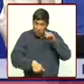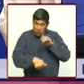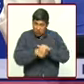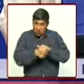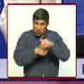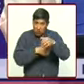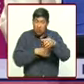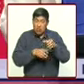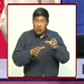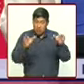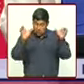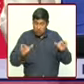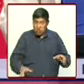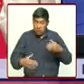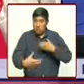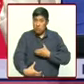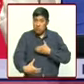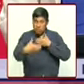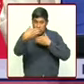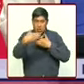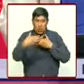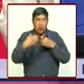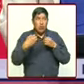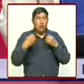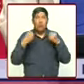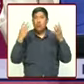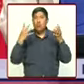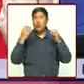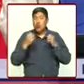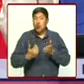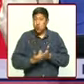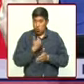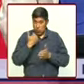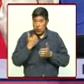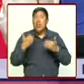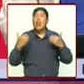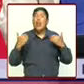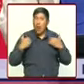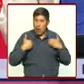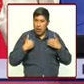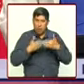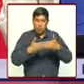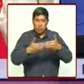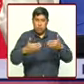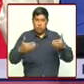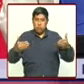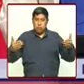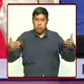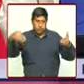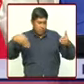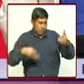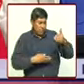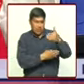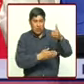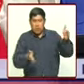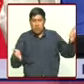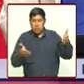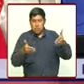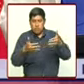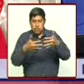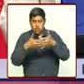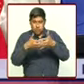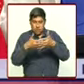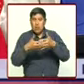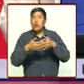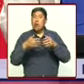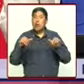refugio? La gran mayoría de edificios nuevos tienen los cuartos antibombas en cada piso, en cada departamento. Sin embargo, en las calles